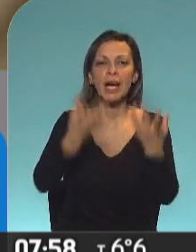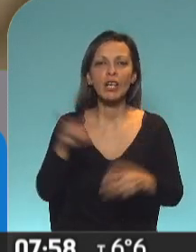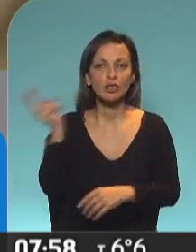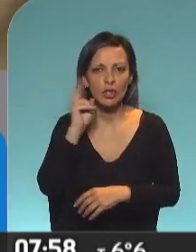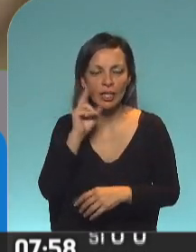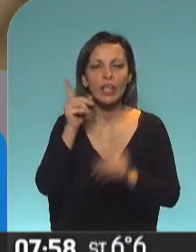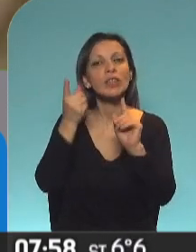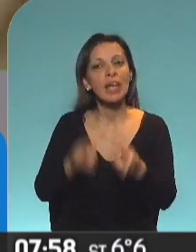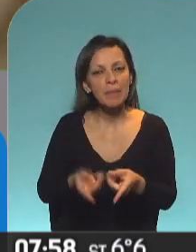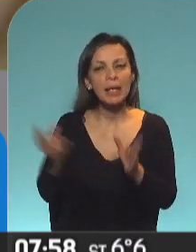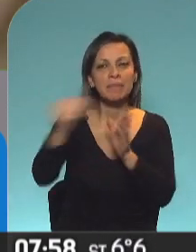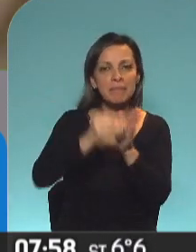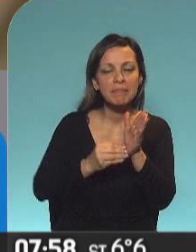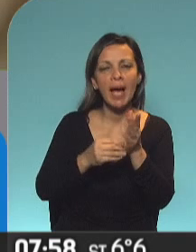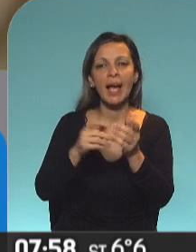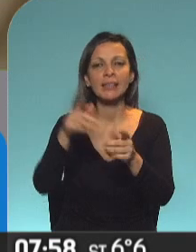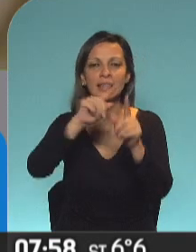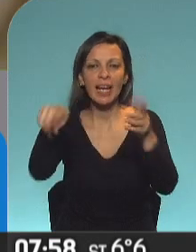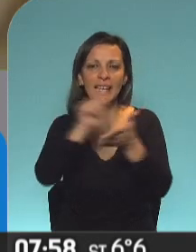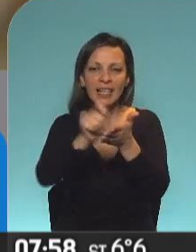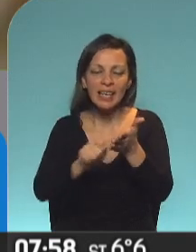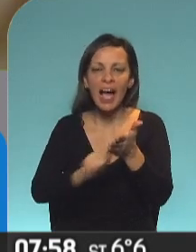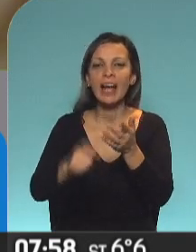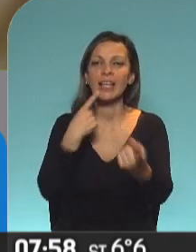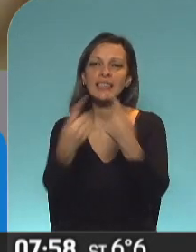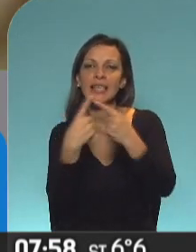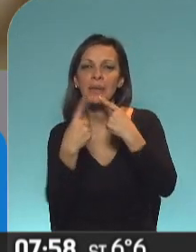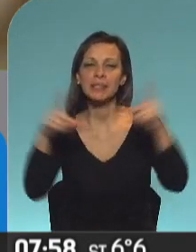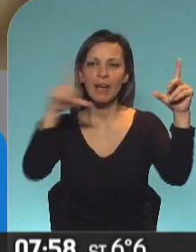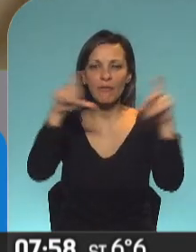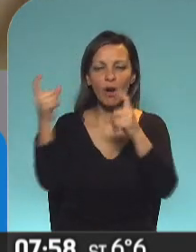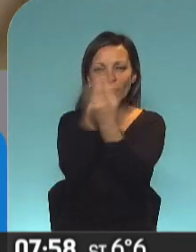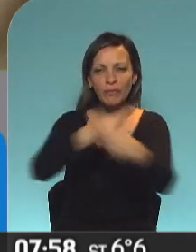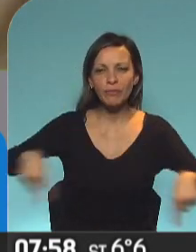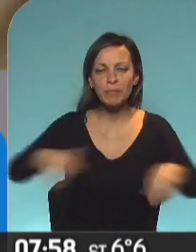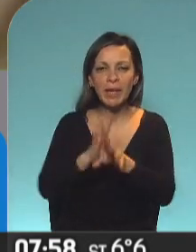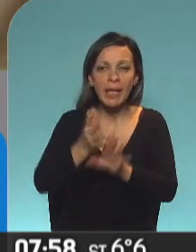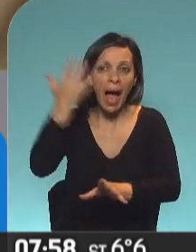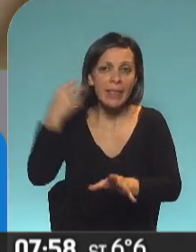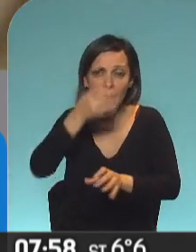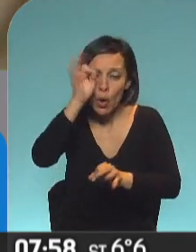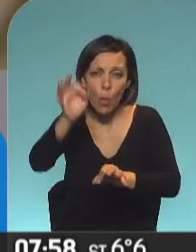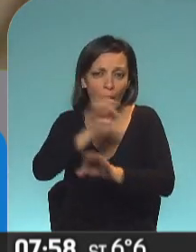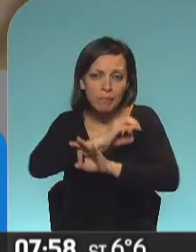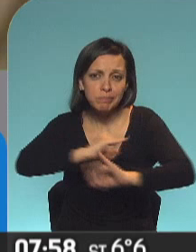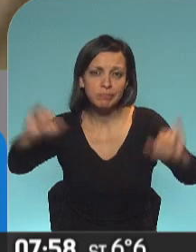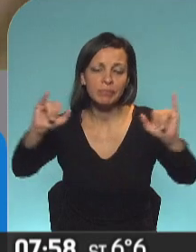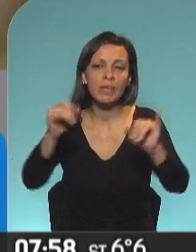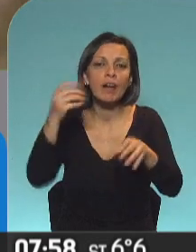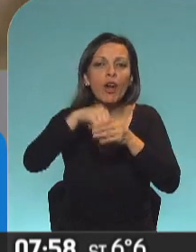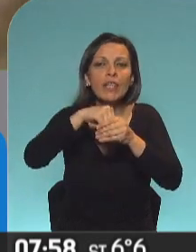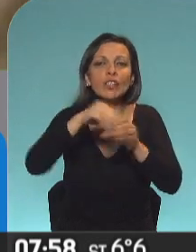van a venir acompañados de cartas, entrevistas, fotos y distinto material inédito que pertenece a la colección privada de John